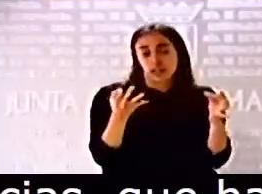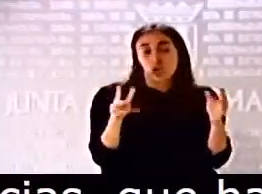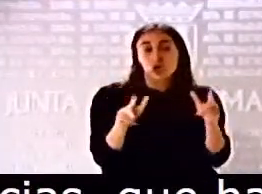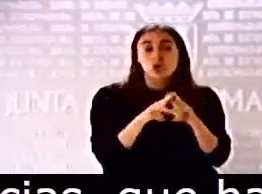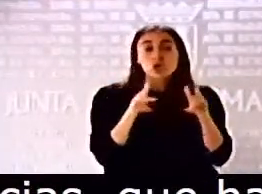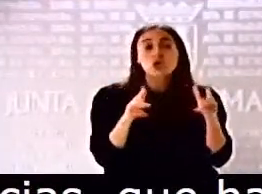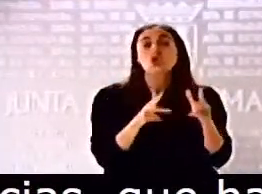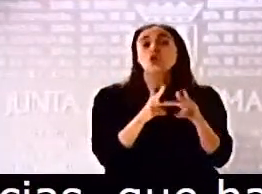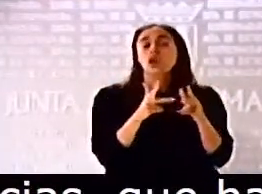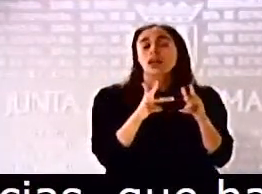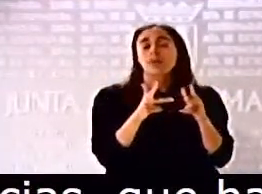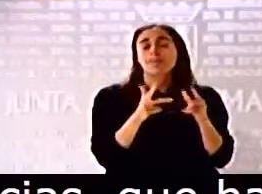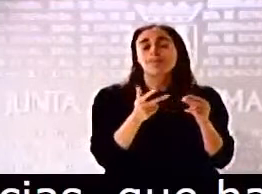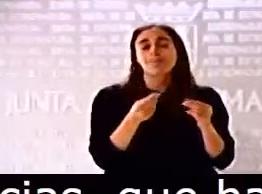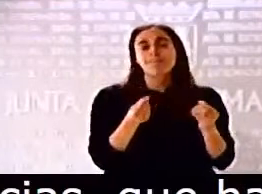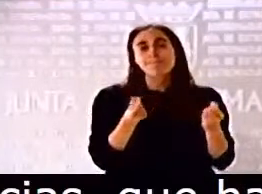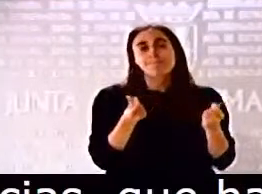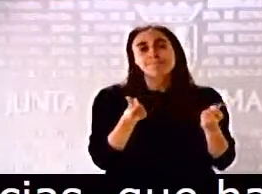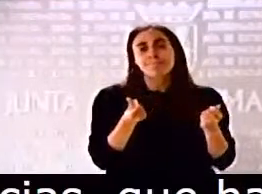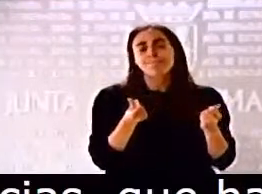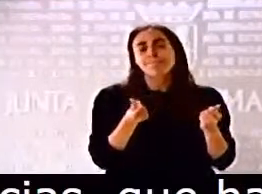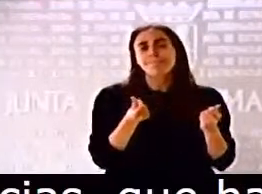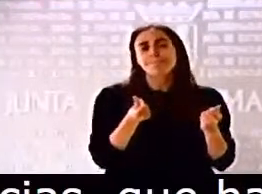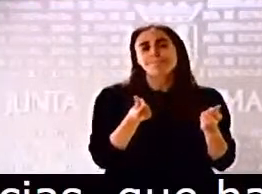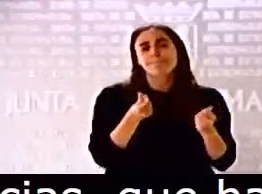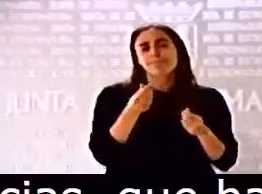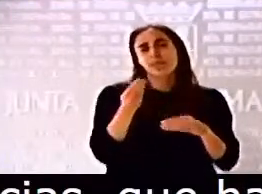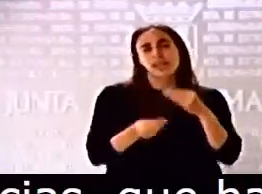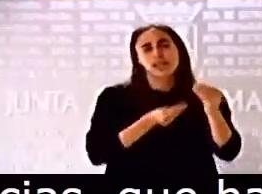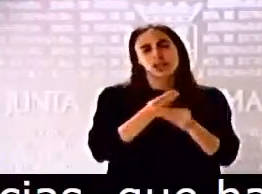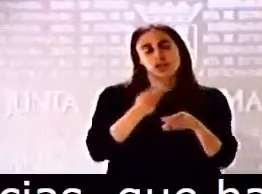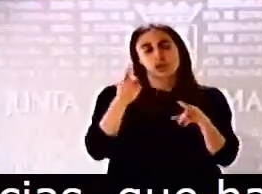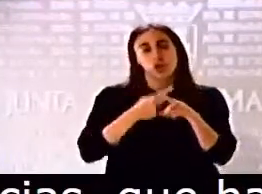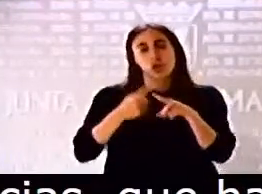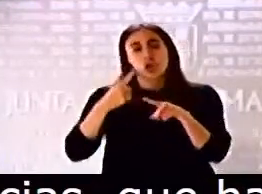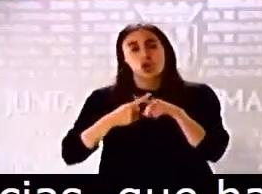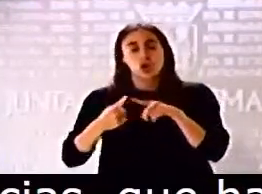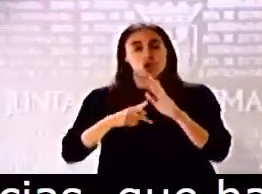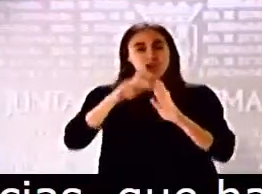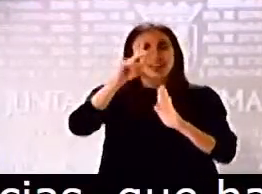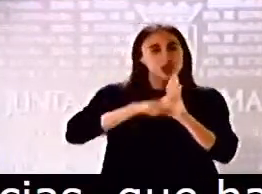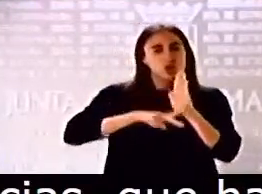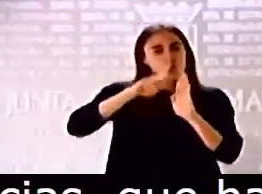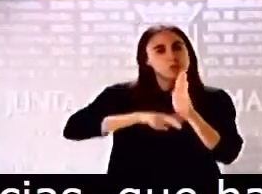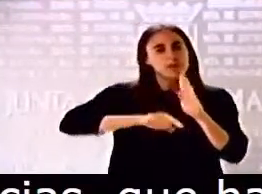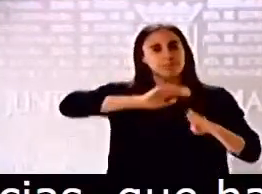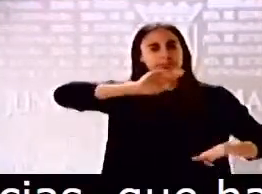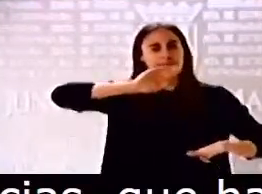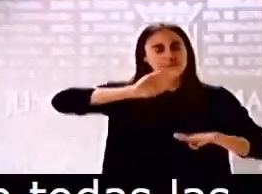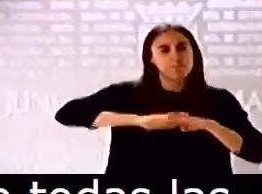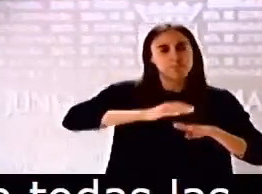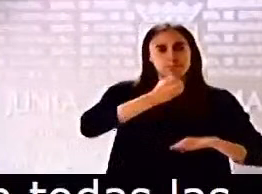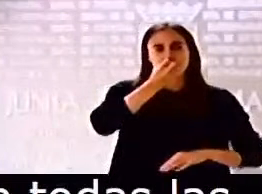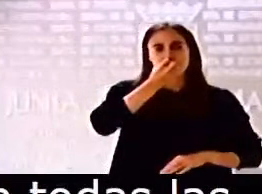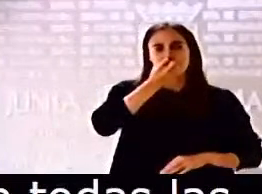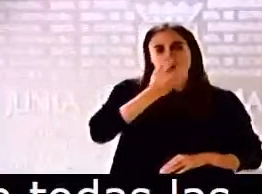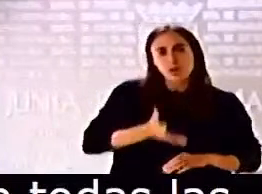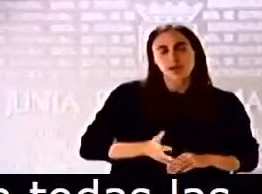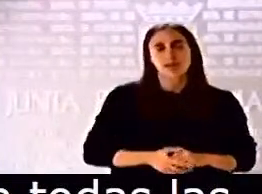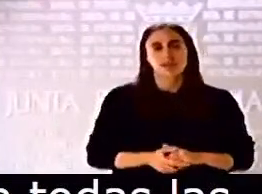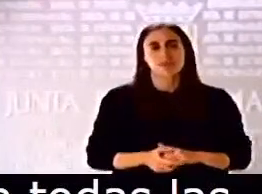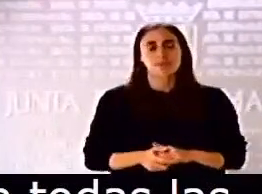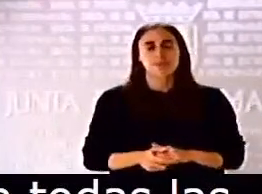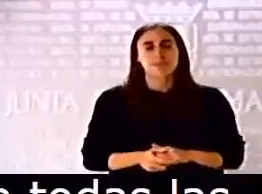con muchísima diligencia todas las medidas que hemos tenido que ir poniendo en marcha.